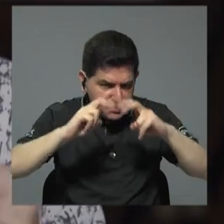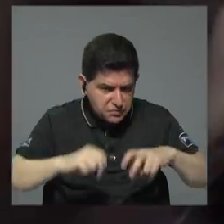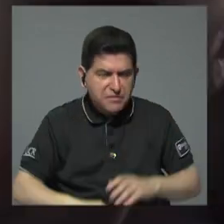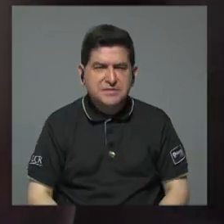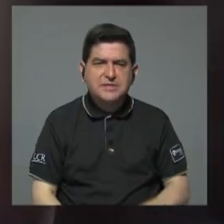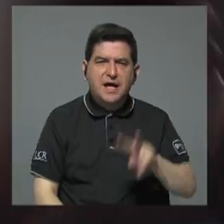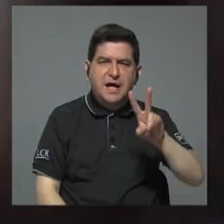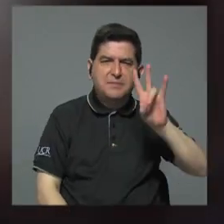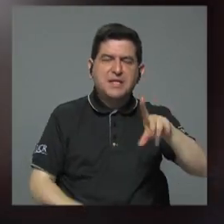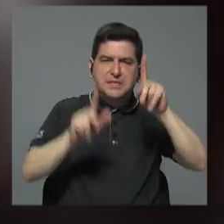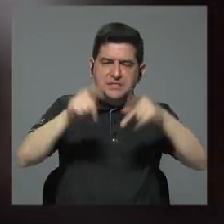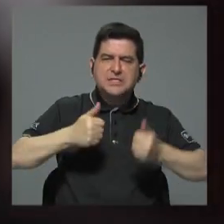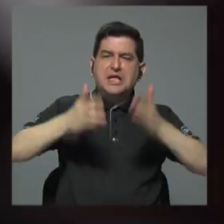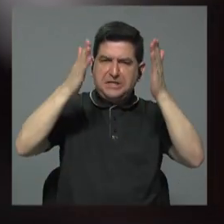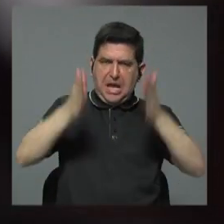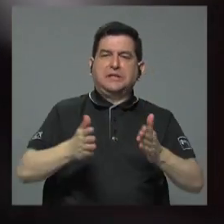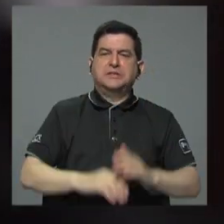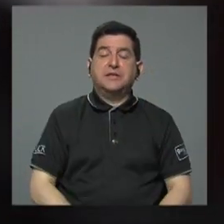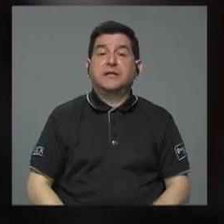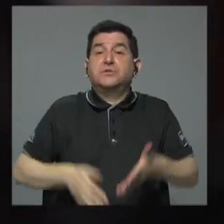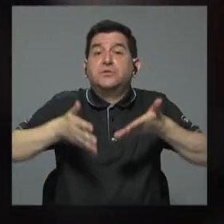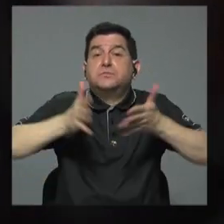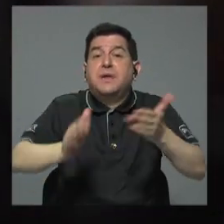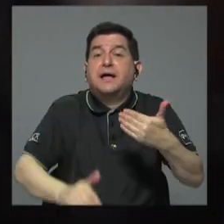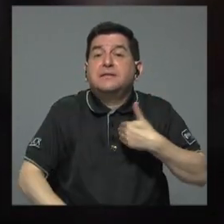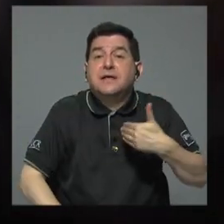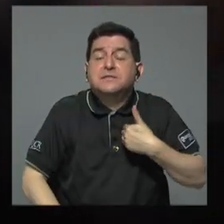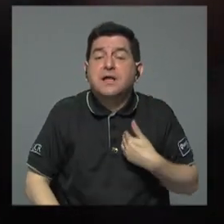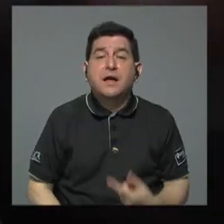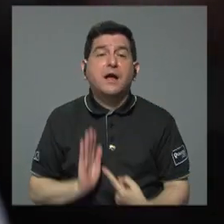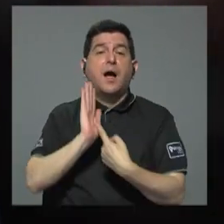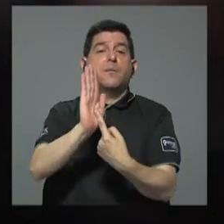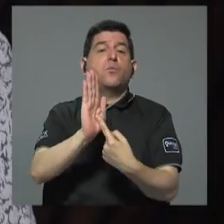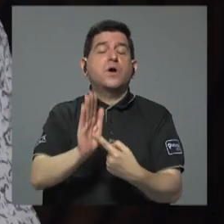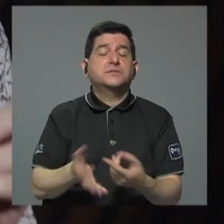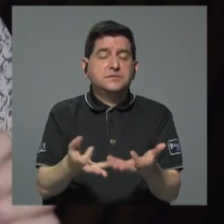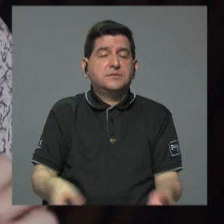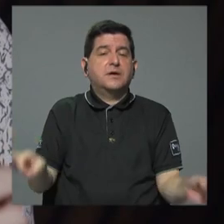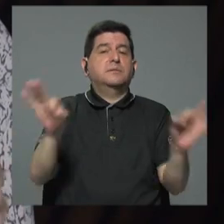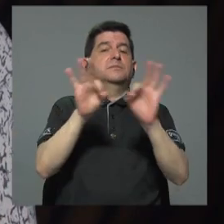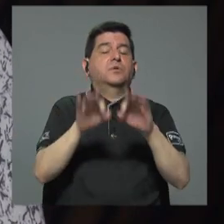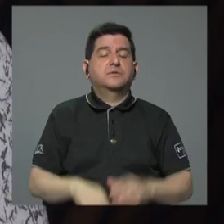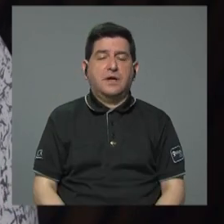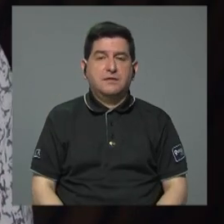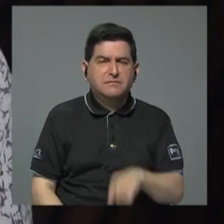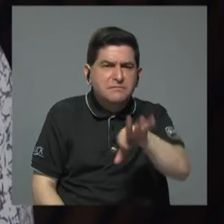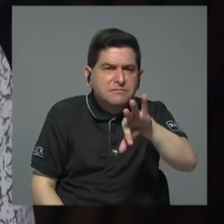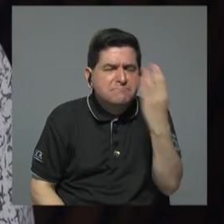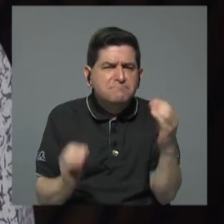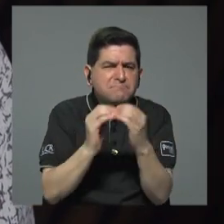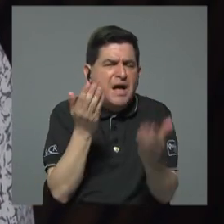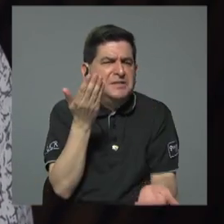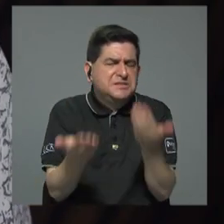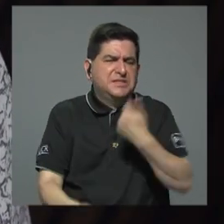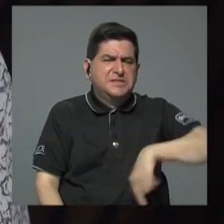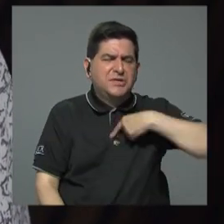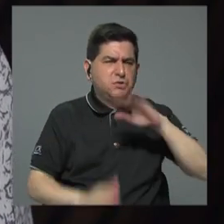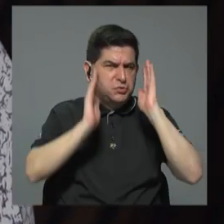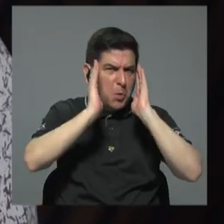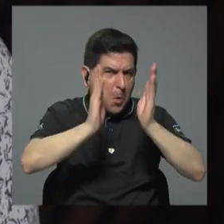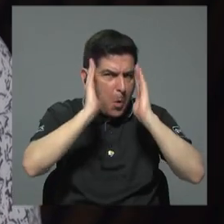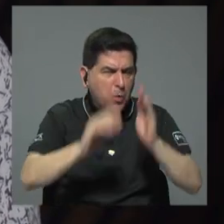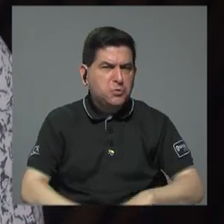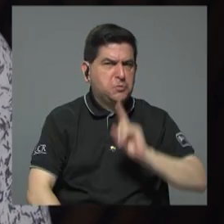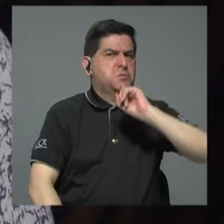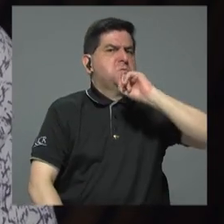de las 27 personas candidatas mientras tenga una exposición considerable. De ese modo, es más probable que le demos prioridad a